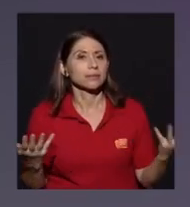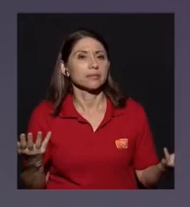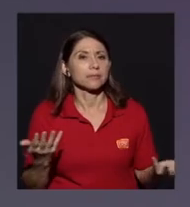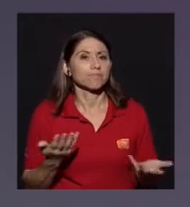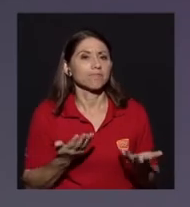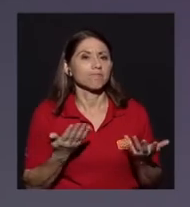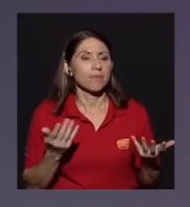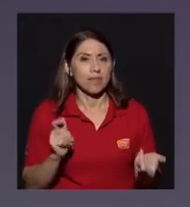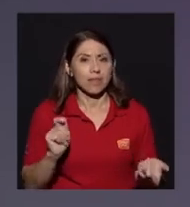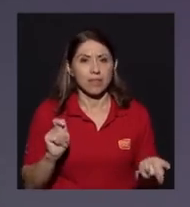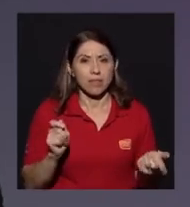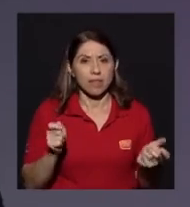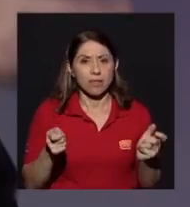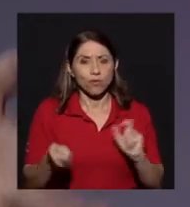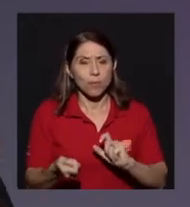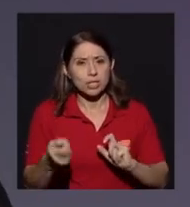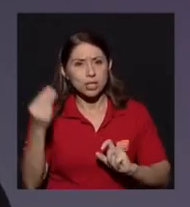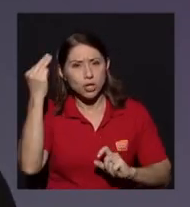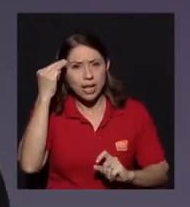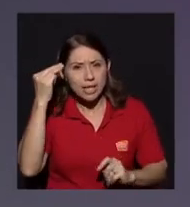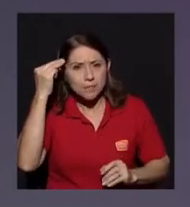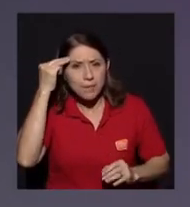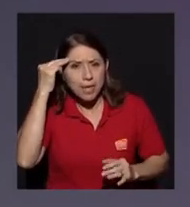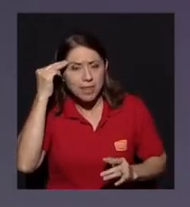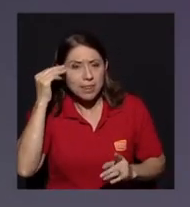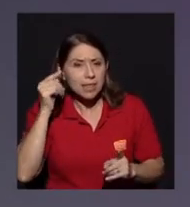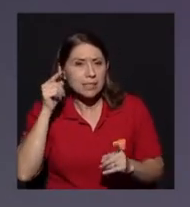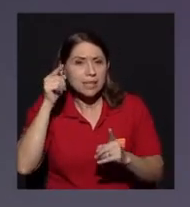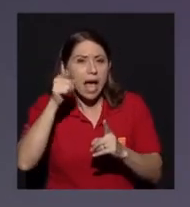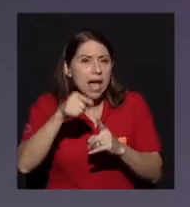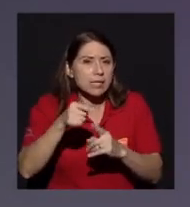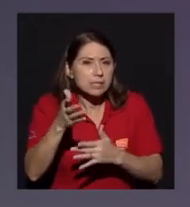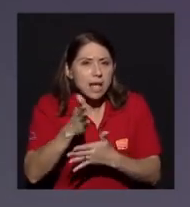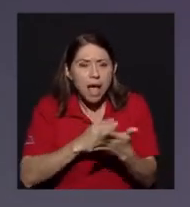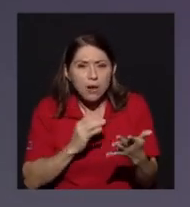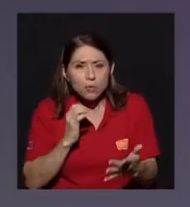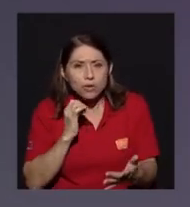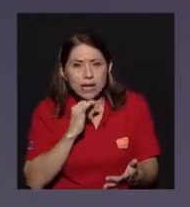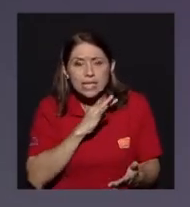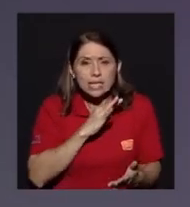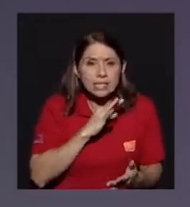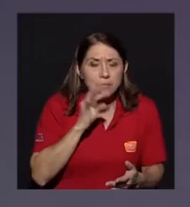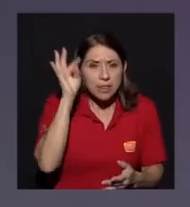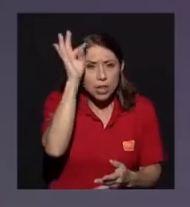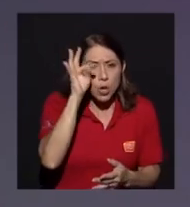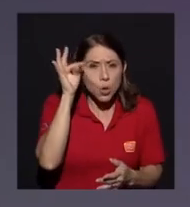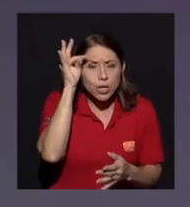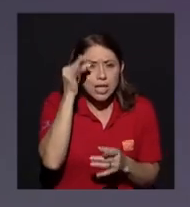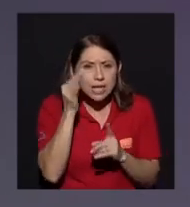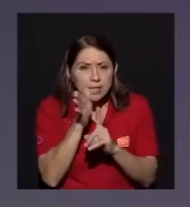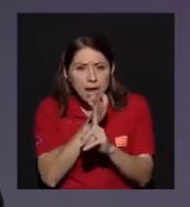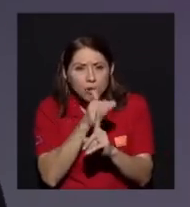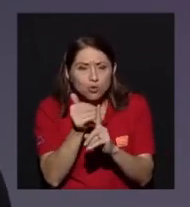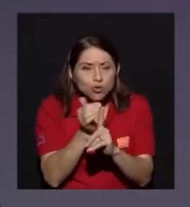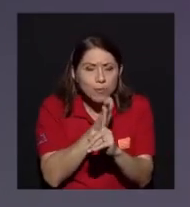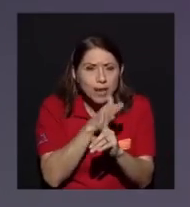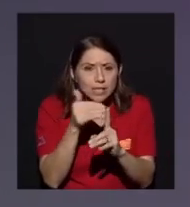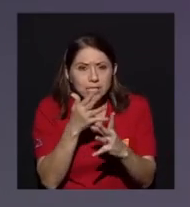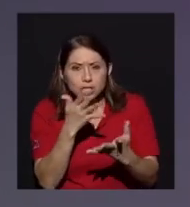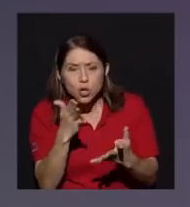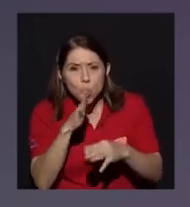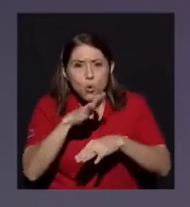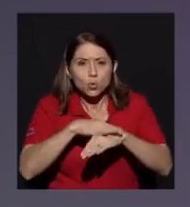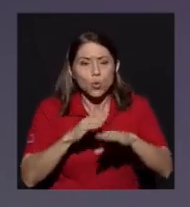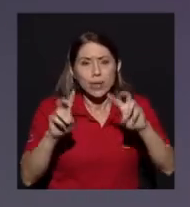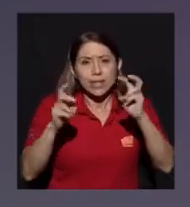de transformación de las mentes ver hacia una cosa rarísima a las teorías de la conspiración con respecto al tema